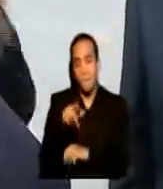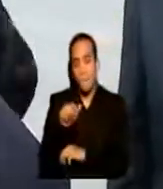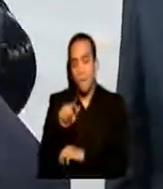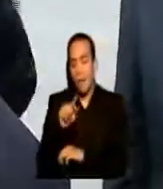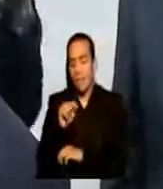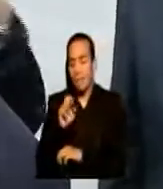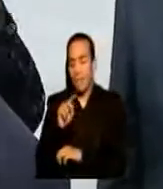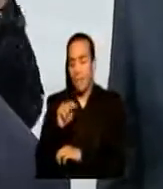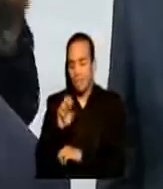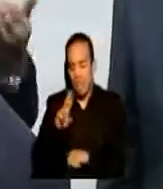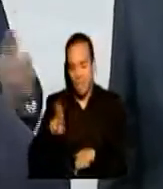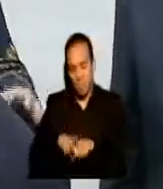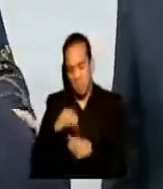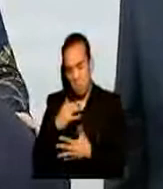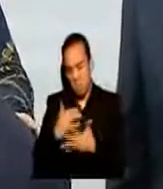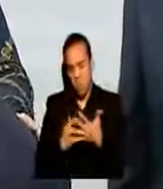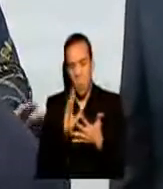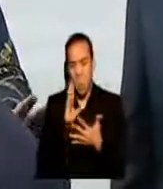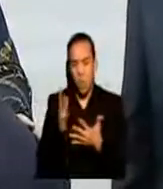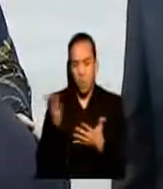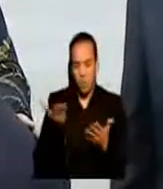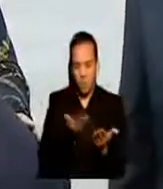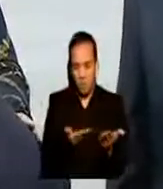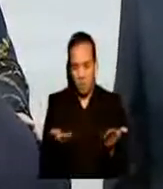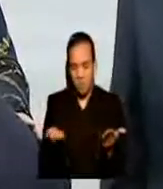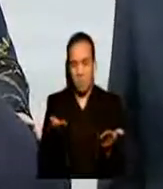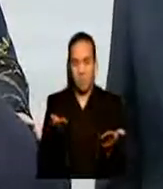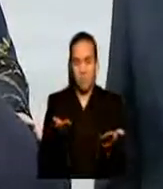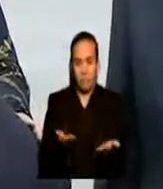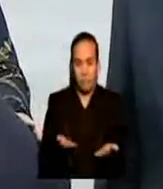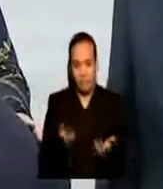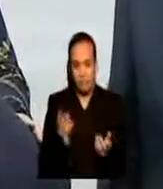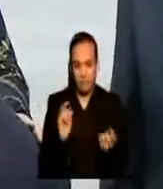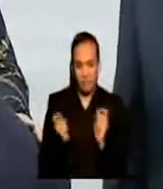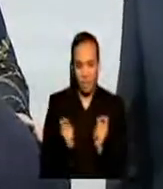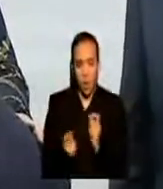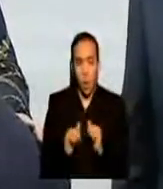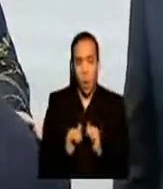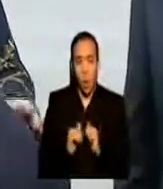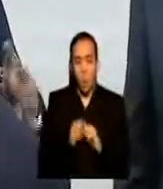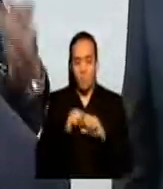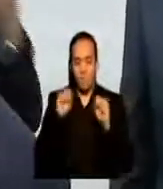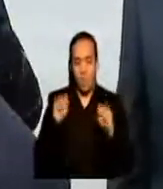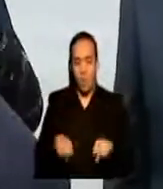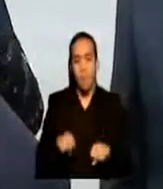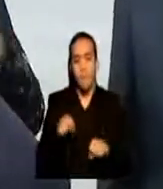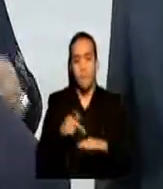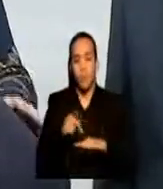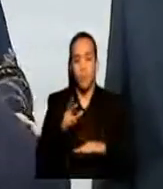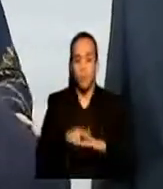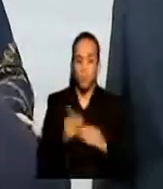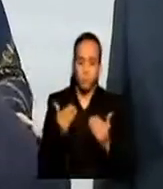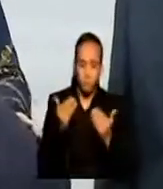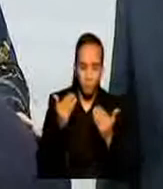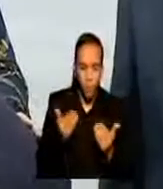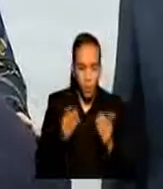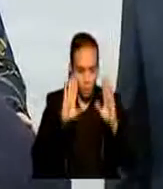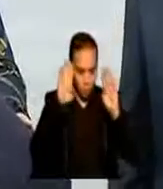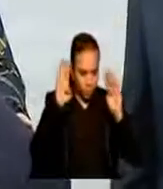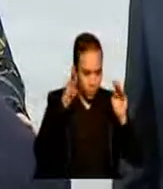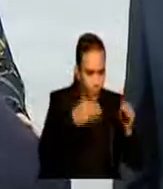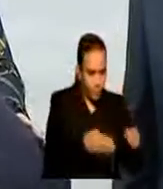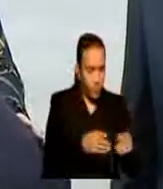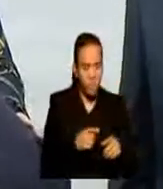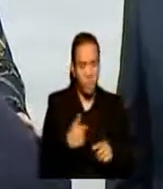Van a estar mirando eso para traer una recomendación de cuál es el sistema que Puerto Rico, hacia dónde se debe mover. Yo